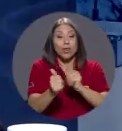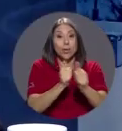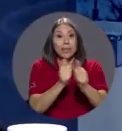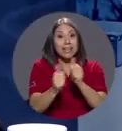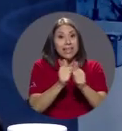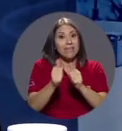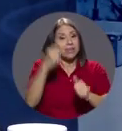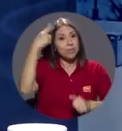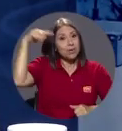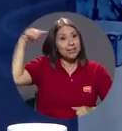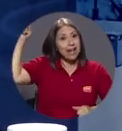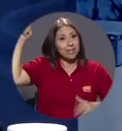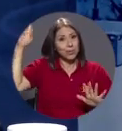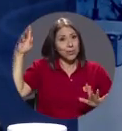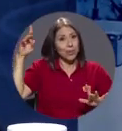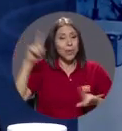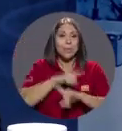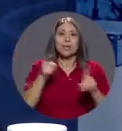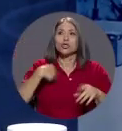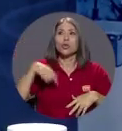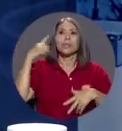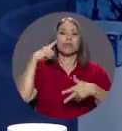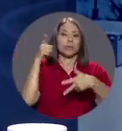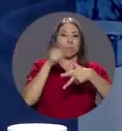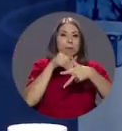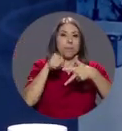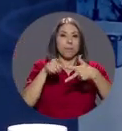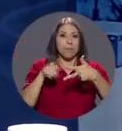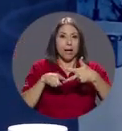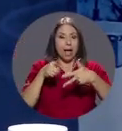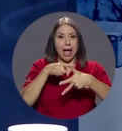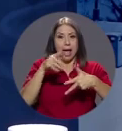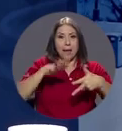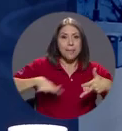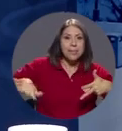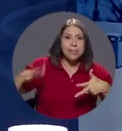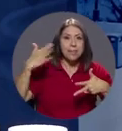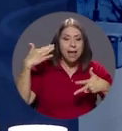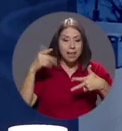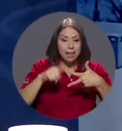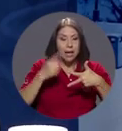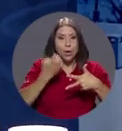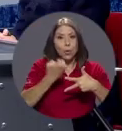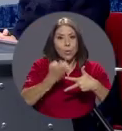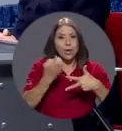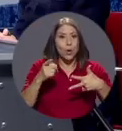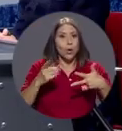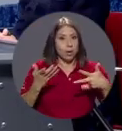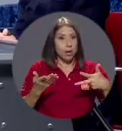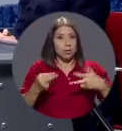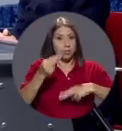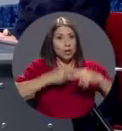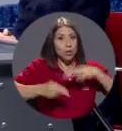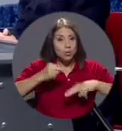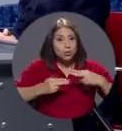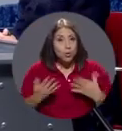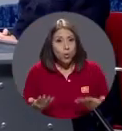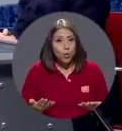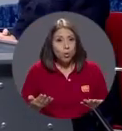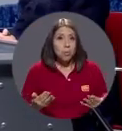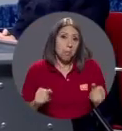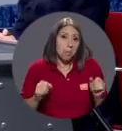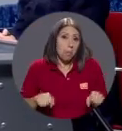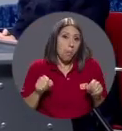muy abstracto. Y en esa línea, claro, ese triángulo, entonces, bueno, mencionaba primeramente el tema ambiental, ahora también el tema económico. Resulta